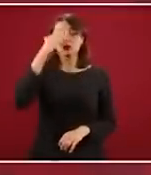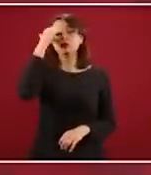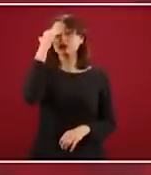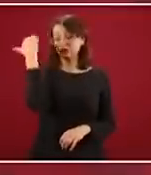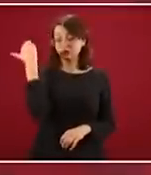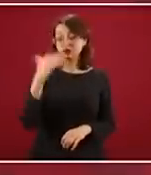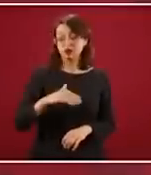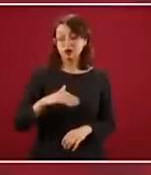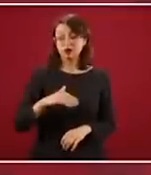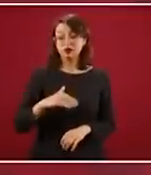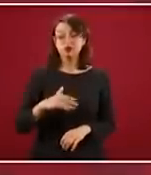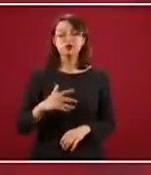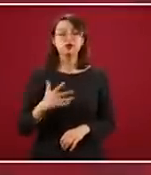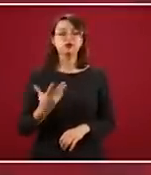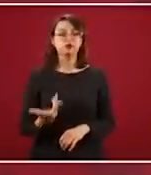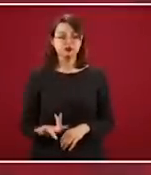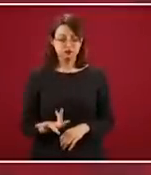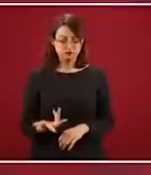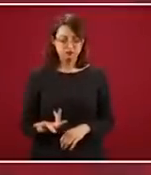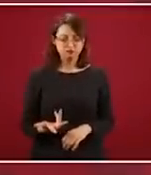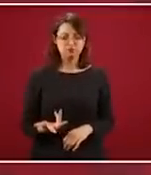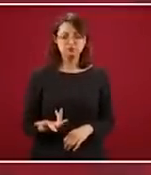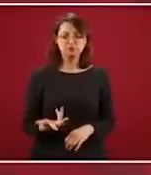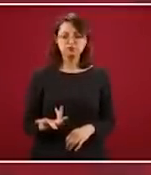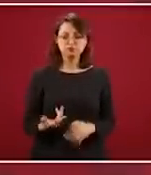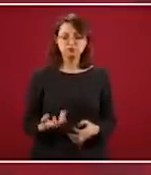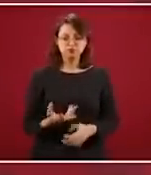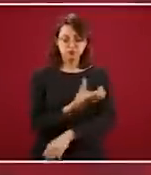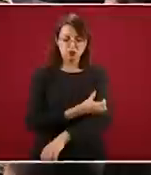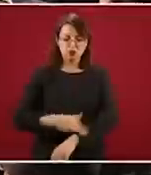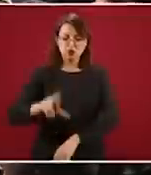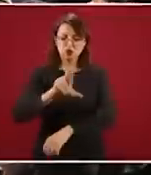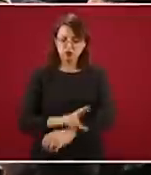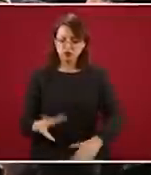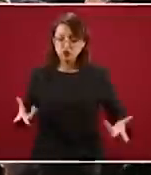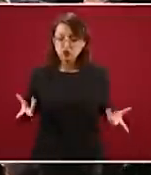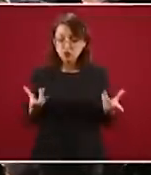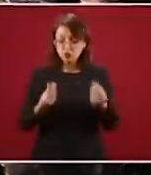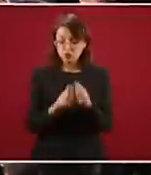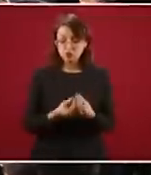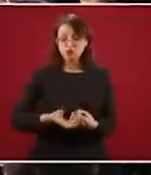si actuamos de manera coordinada,